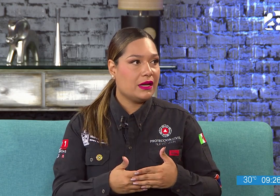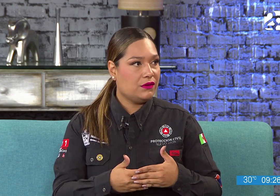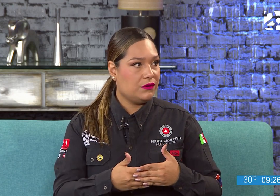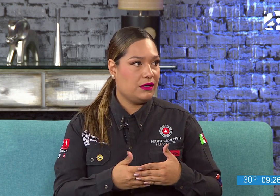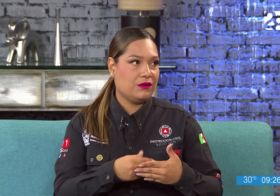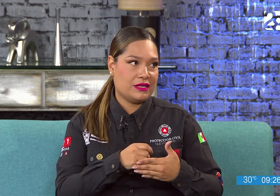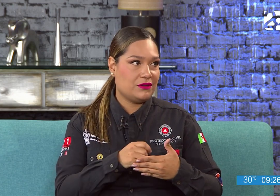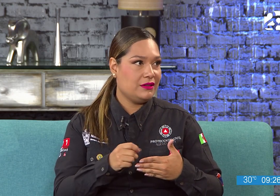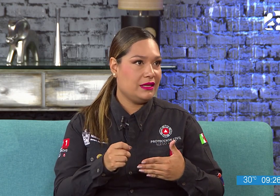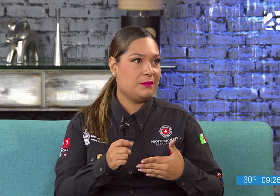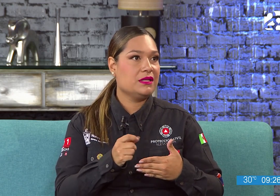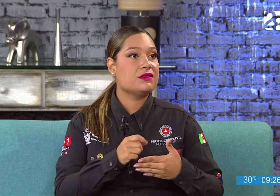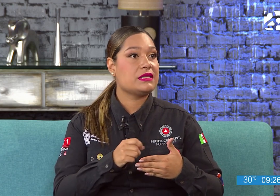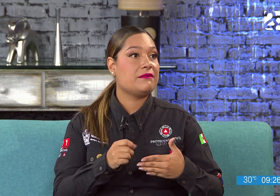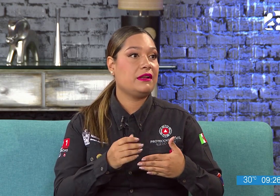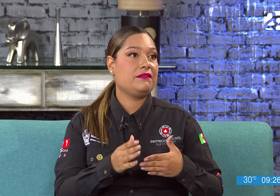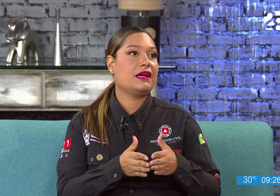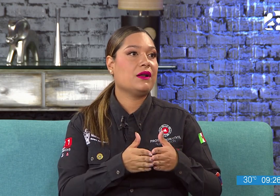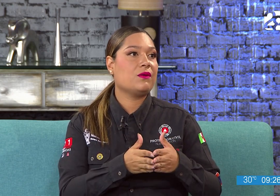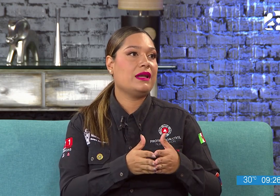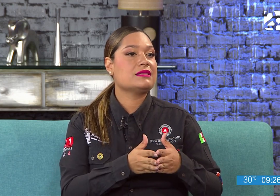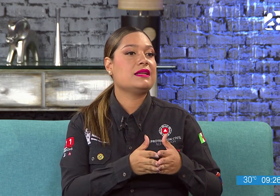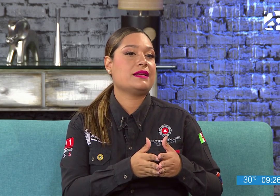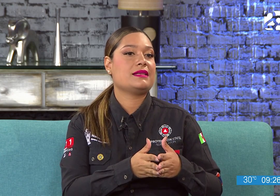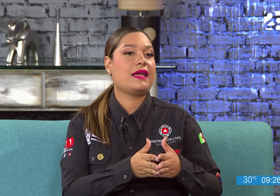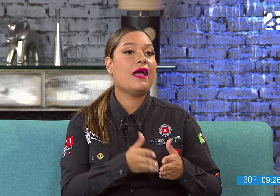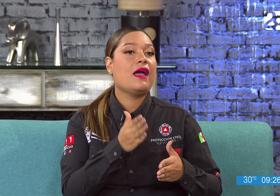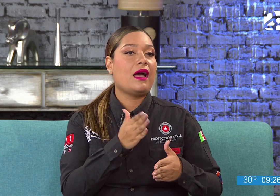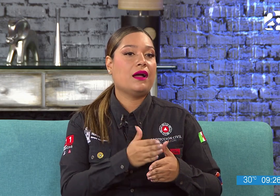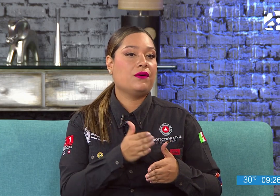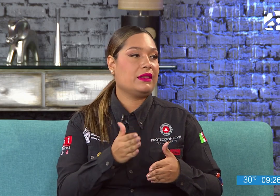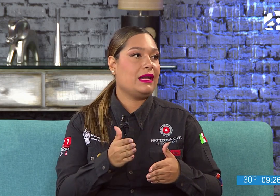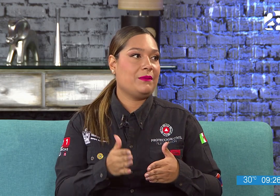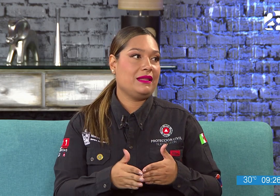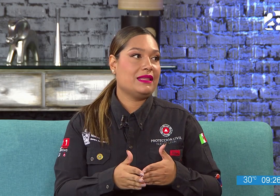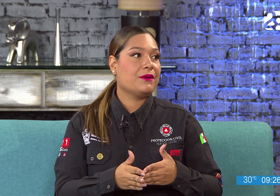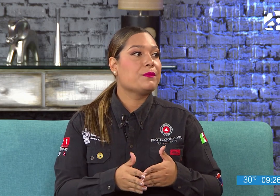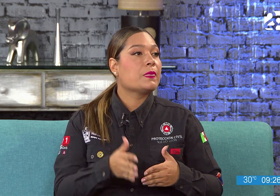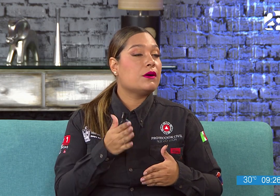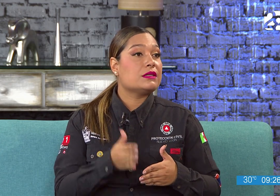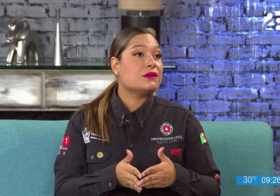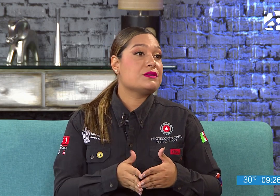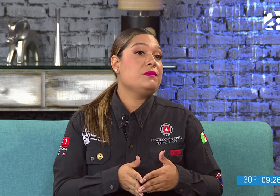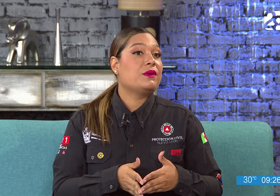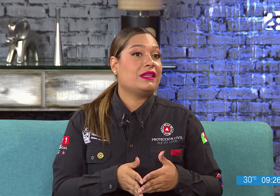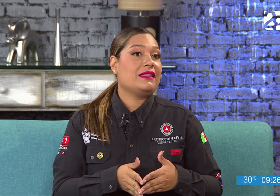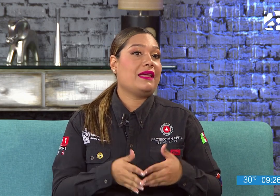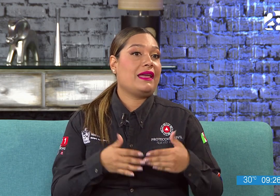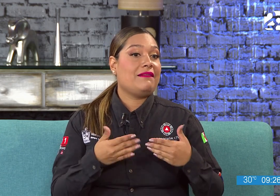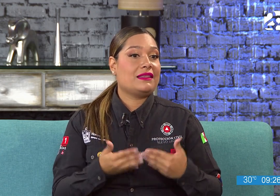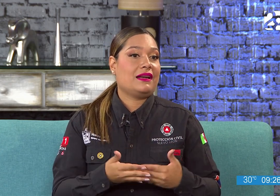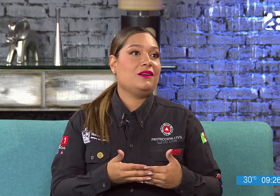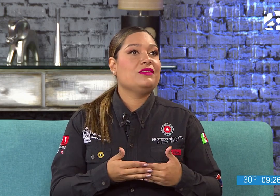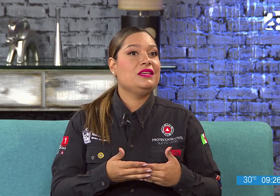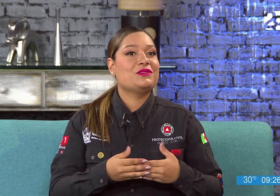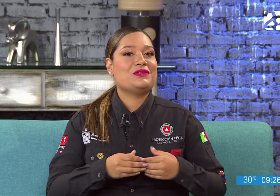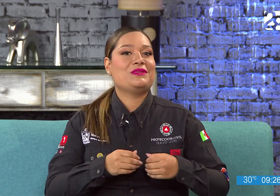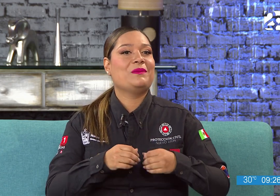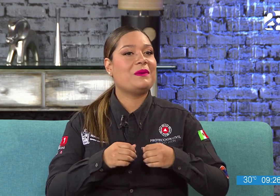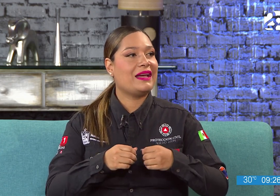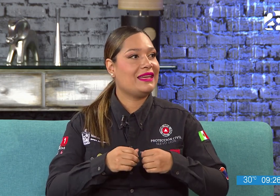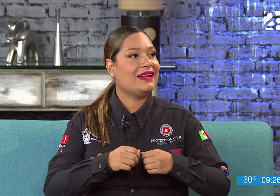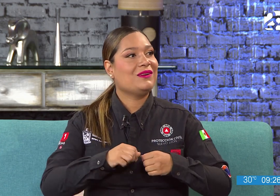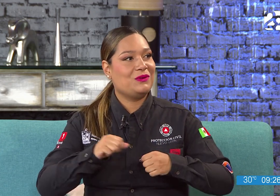que cumpla con lo que son los lineamientos y verificar cuál es el que sea acorde a la medida. Otra cosa importante, evitar que los